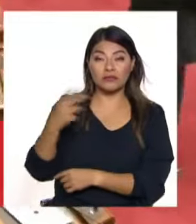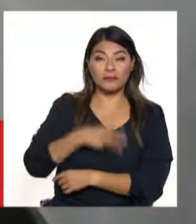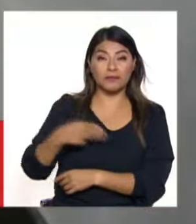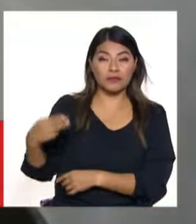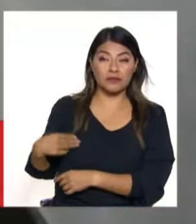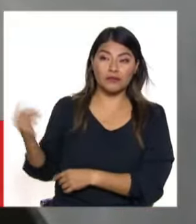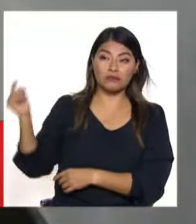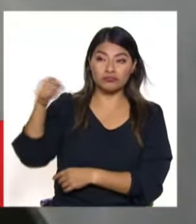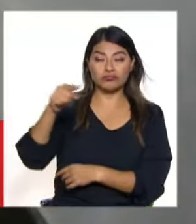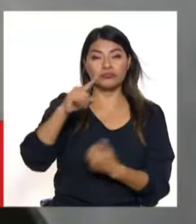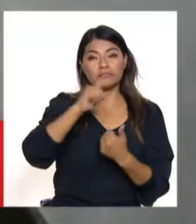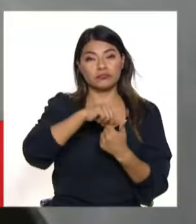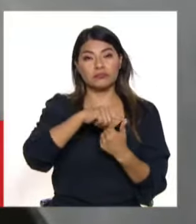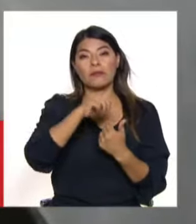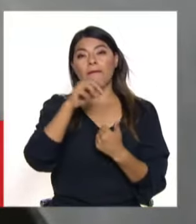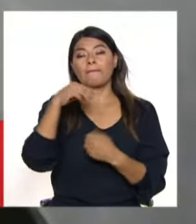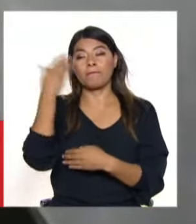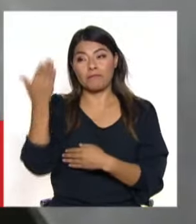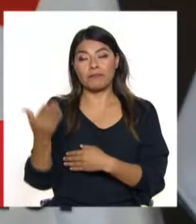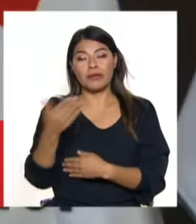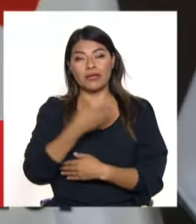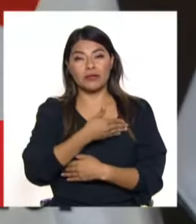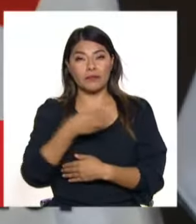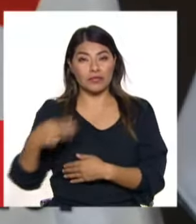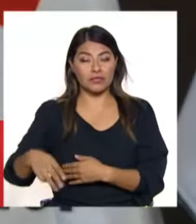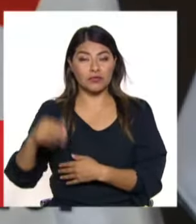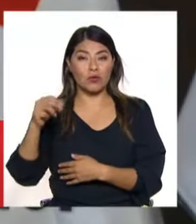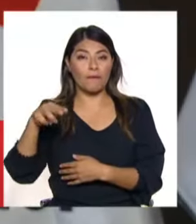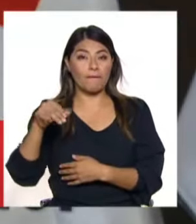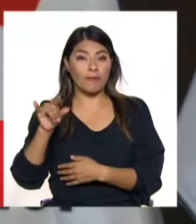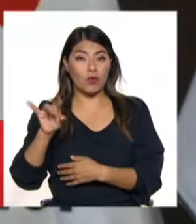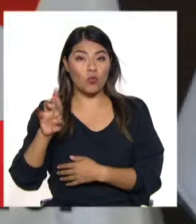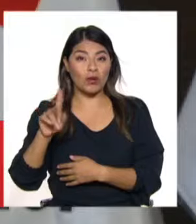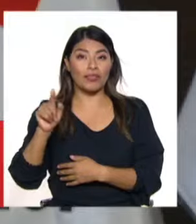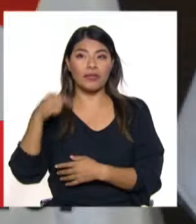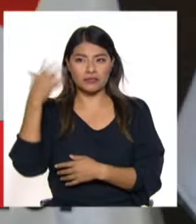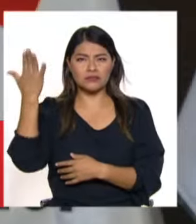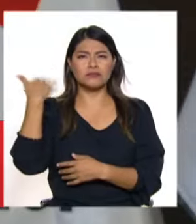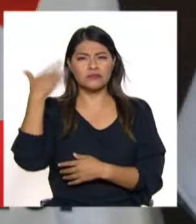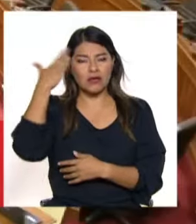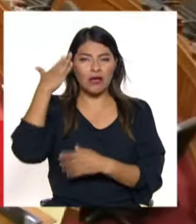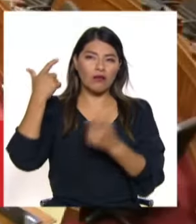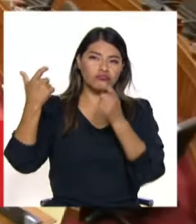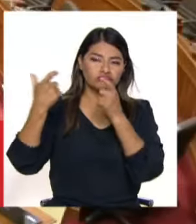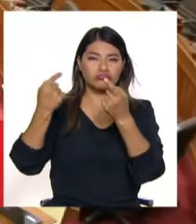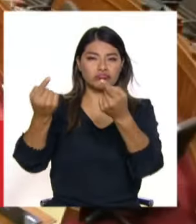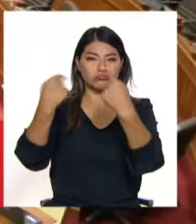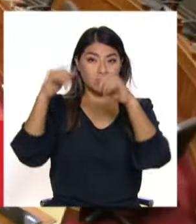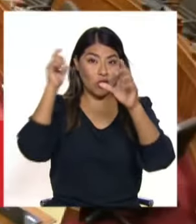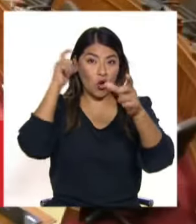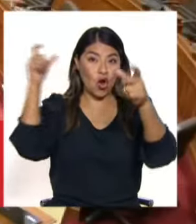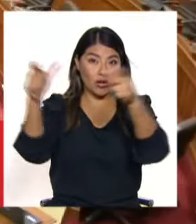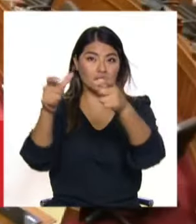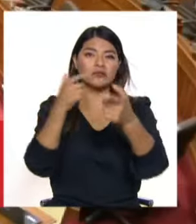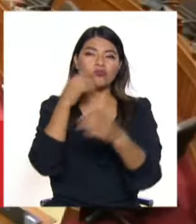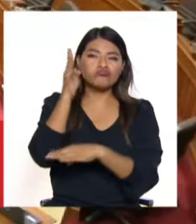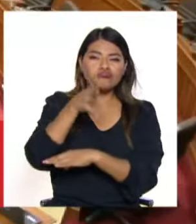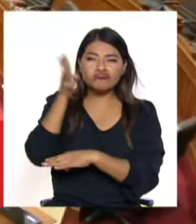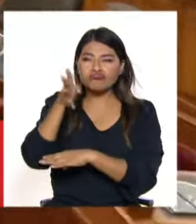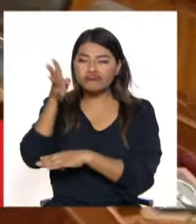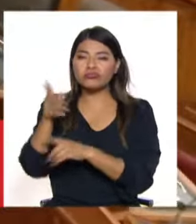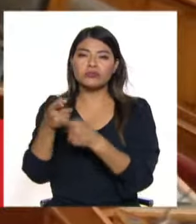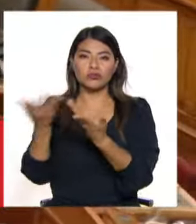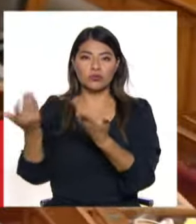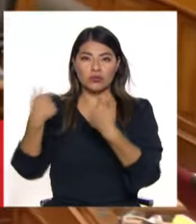Estado. Daniel Maurate asegura que si bien están sujetos al control político del legislativo, pide que las interpelaciones